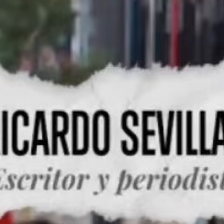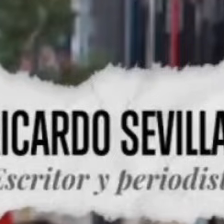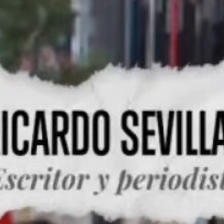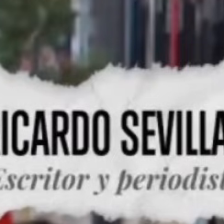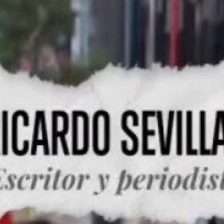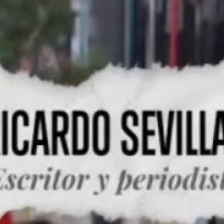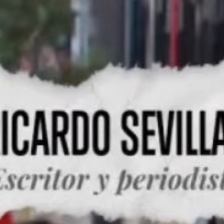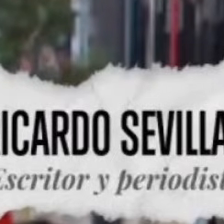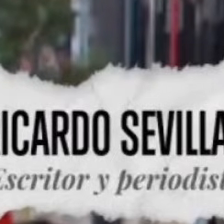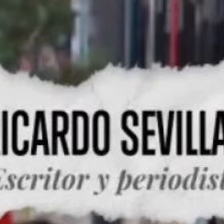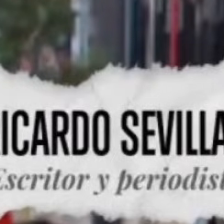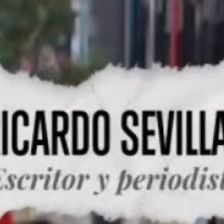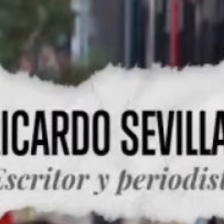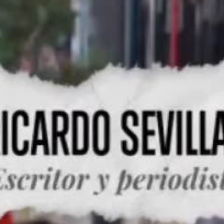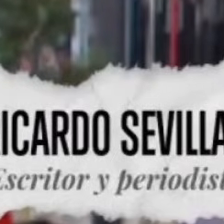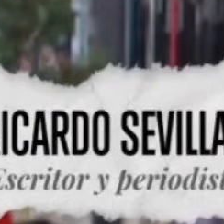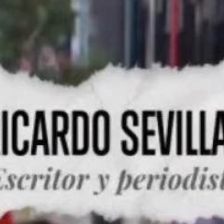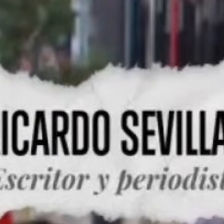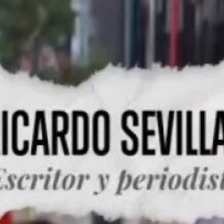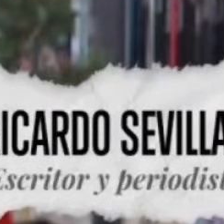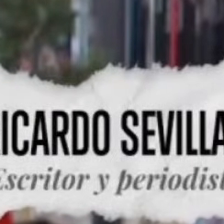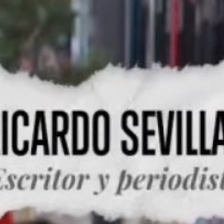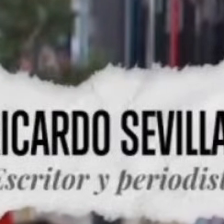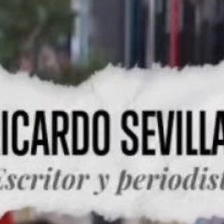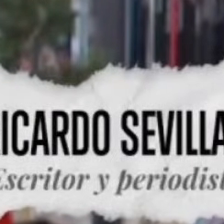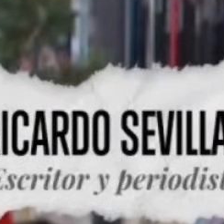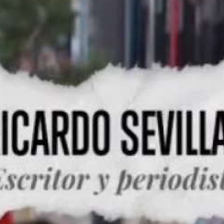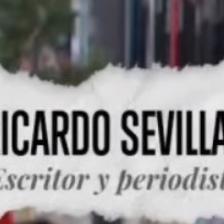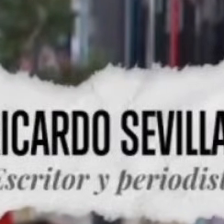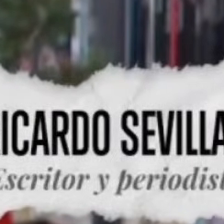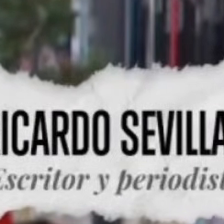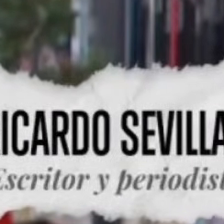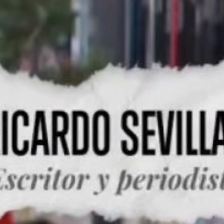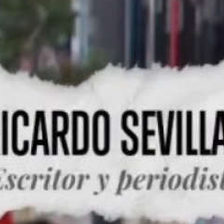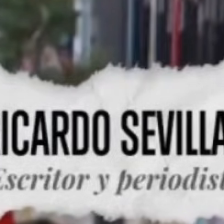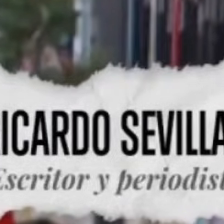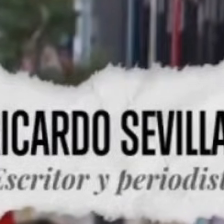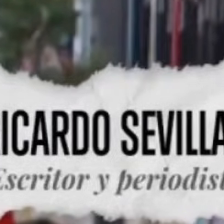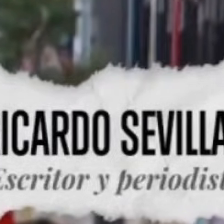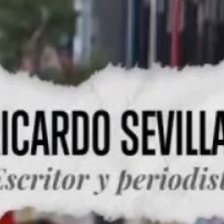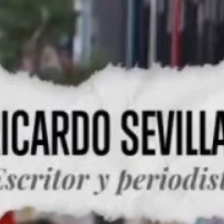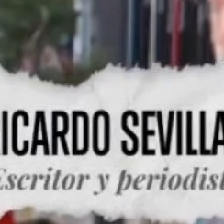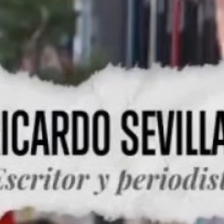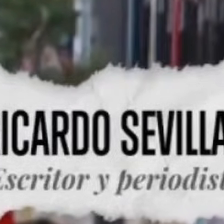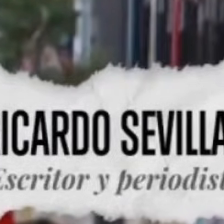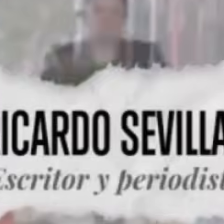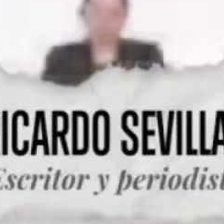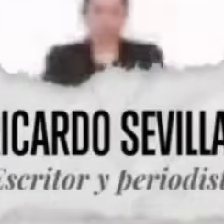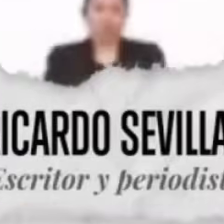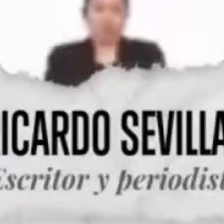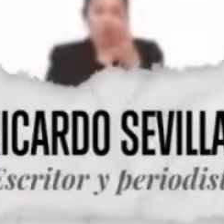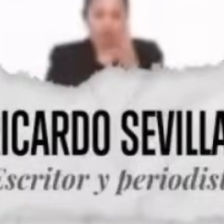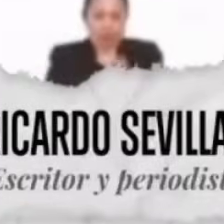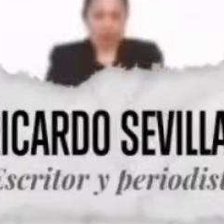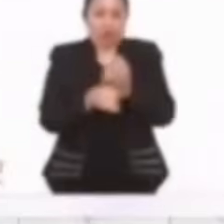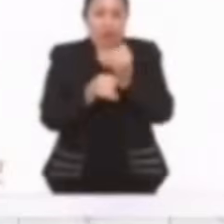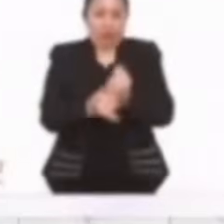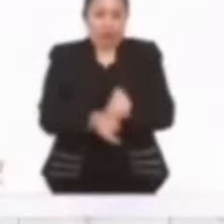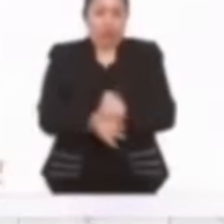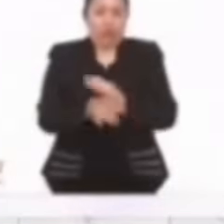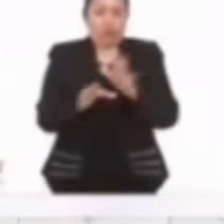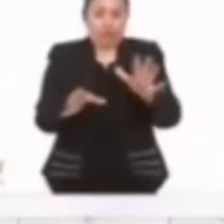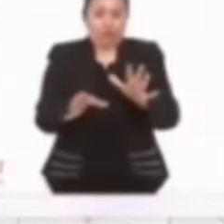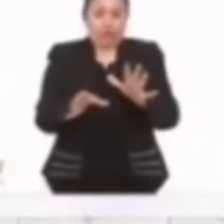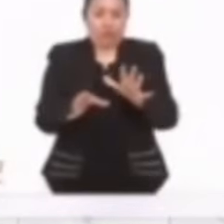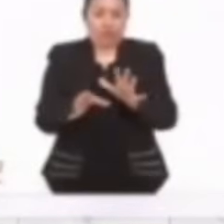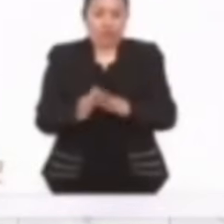estuviera al frente de la fiscalía, pero lo que se les ha olvidado, Vicente, es que ella se va, ya se